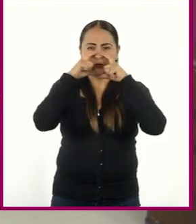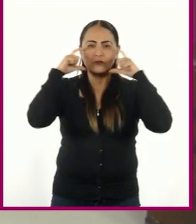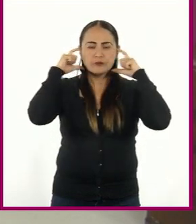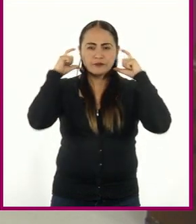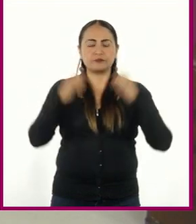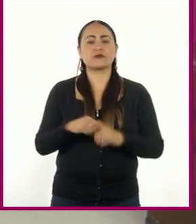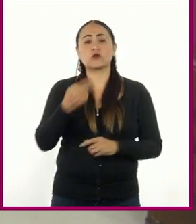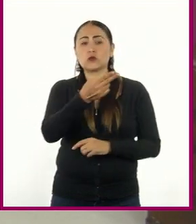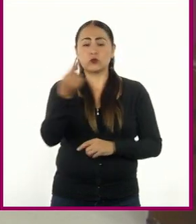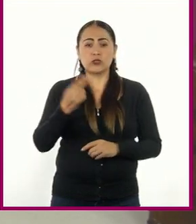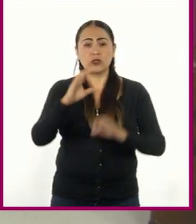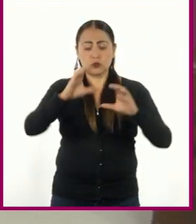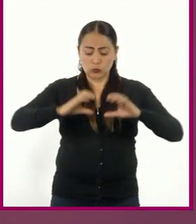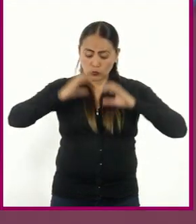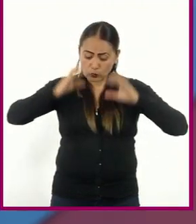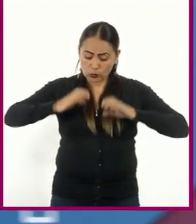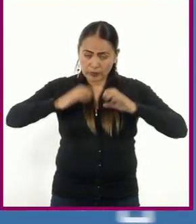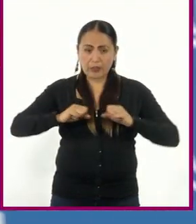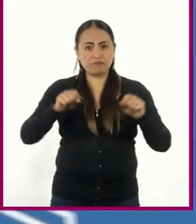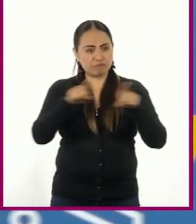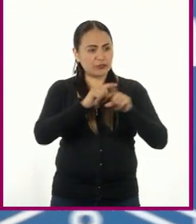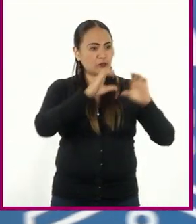cuidarnos a nosotros mismos, cuidamos a los demás.